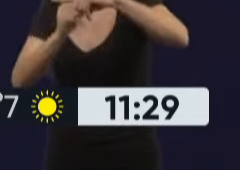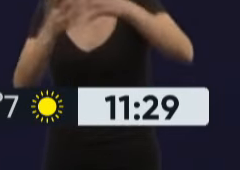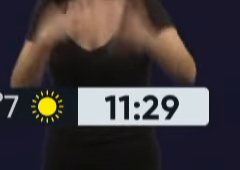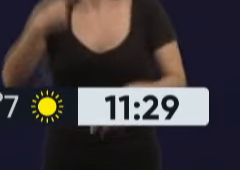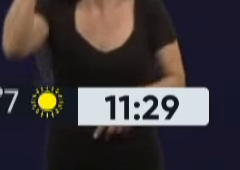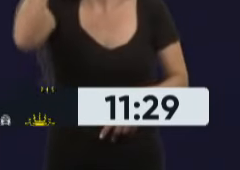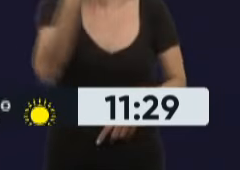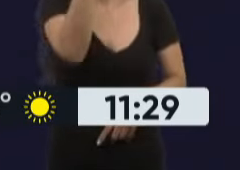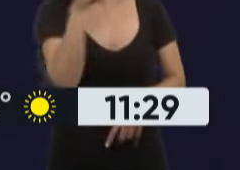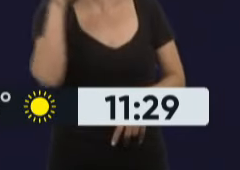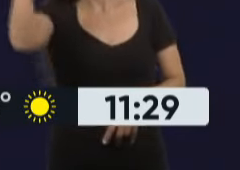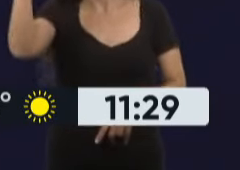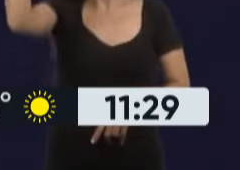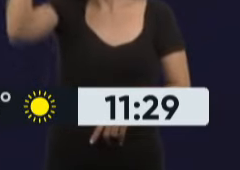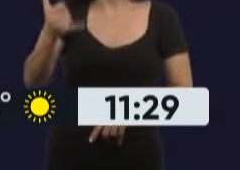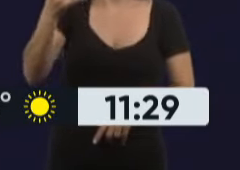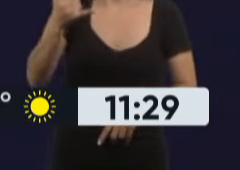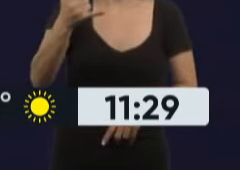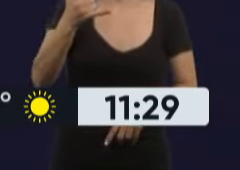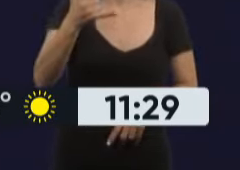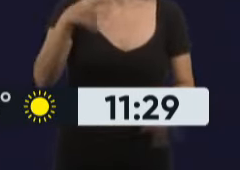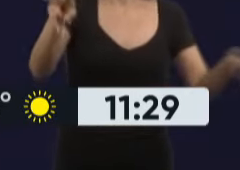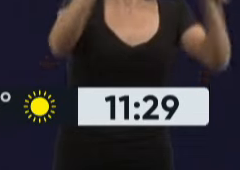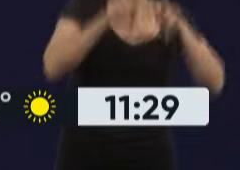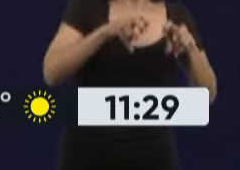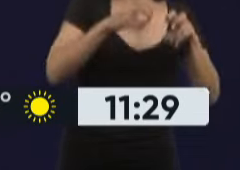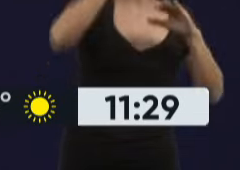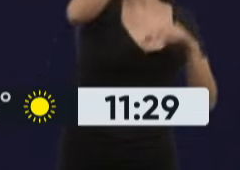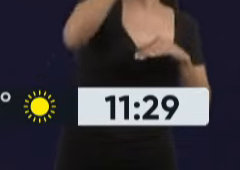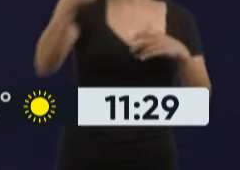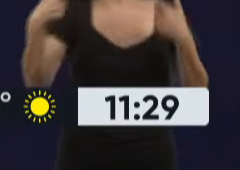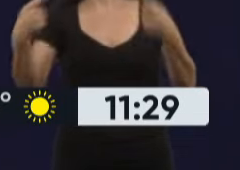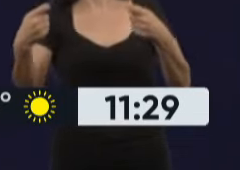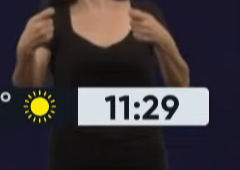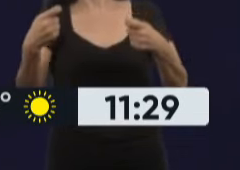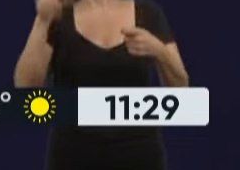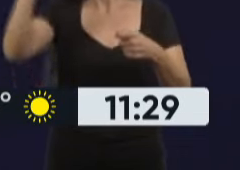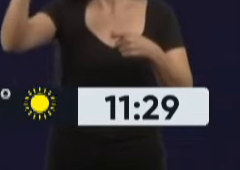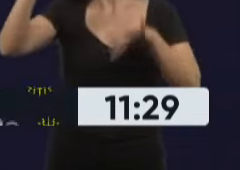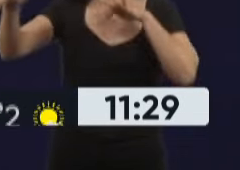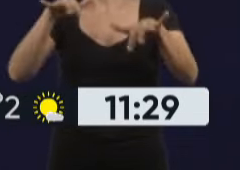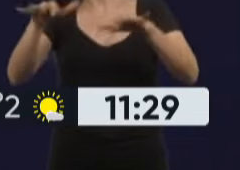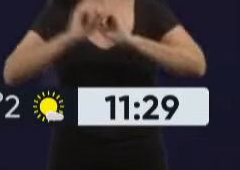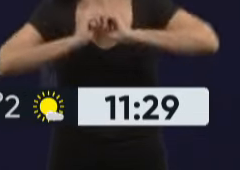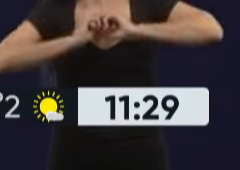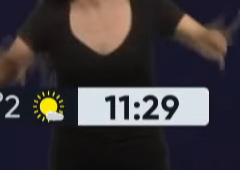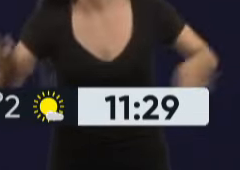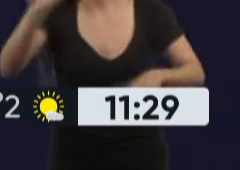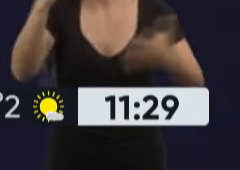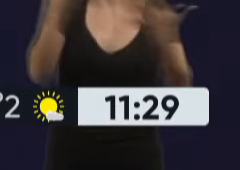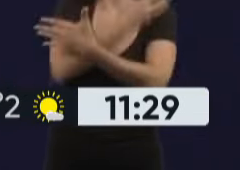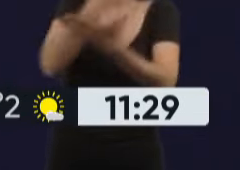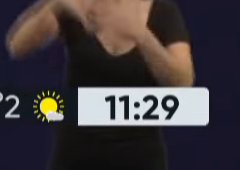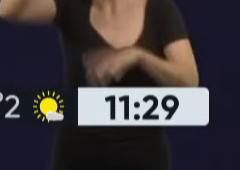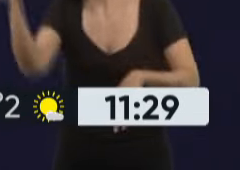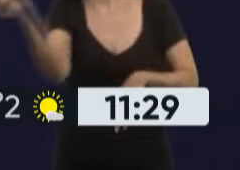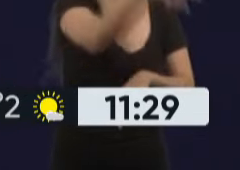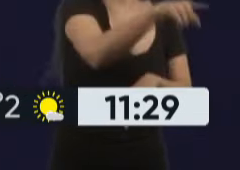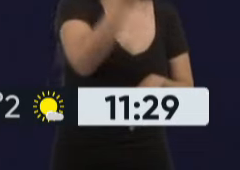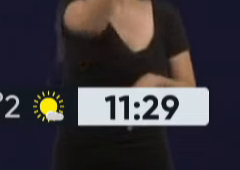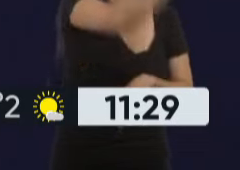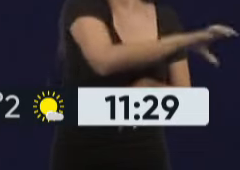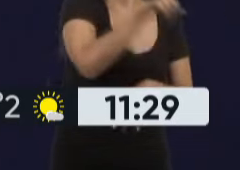hábit eh la pasa peor o hizo o está en desventaja con respecto a las otras Yo diría que no